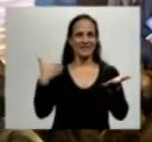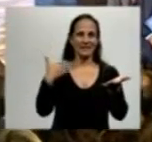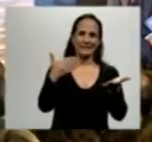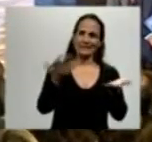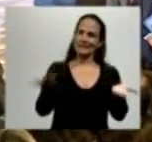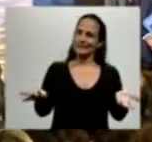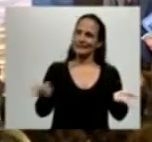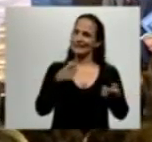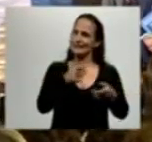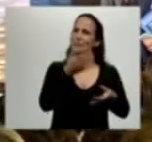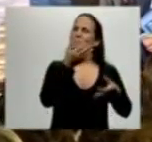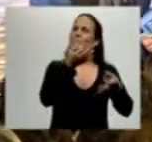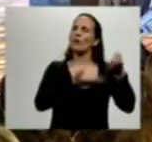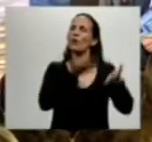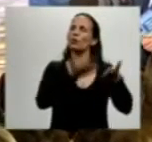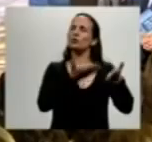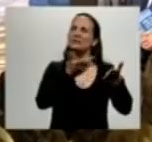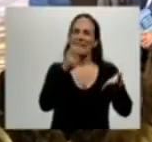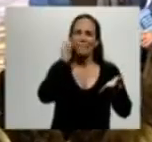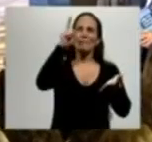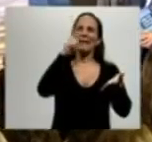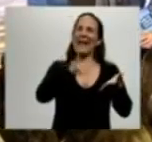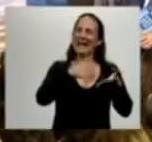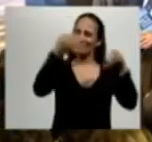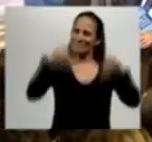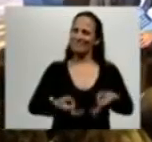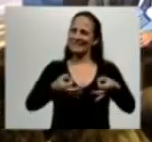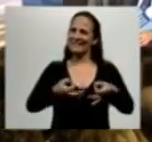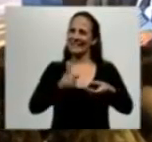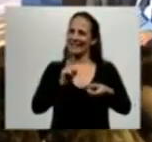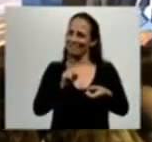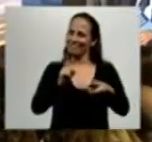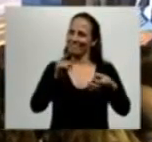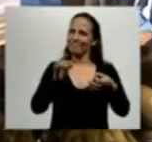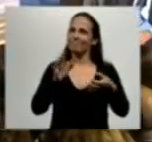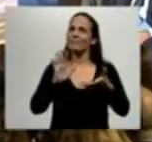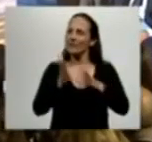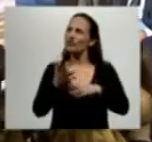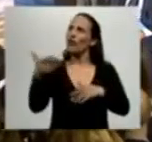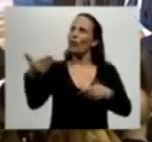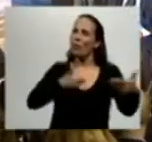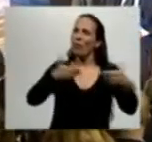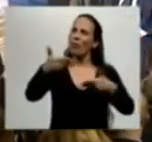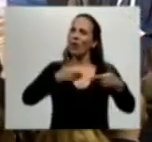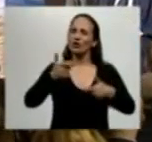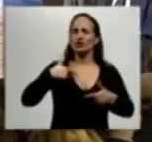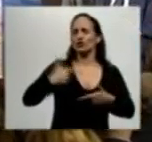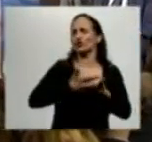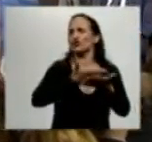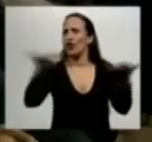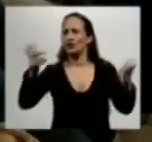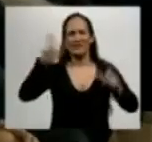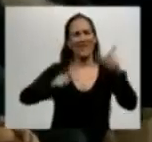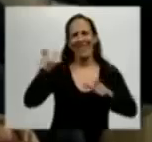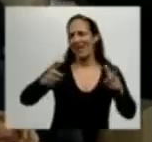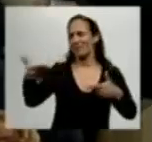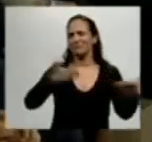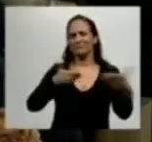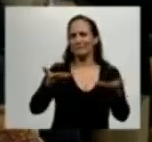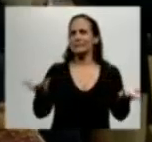no logra cubrir expectativas mínimas de celeridad y eficiencia. Esto es una demanda de toda la sociedad. Como servicio